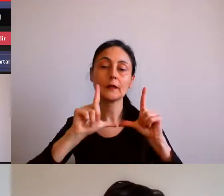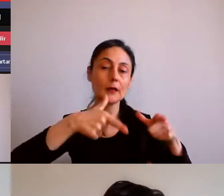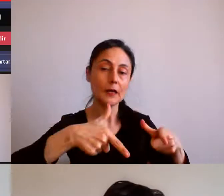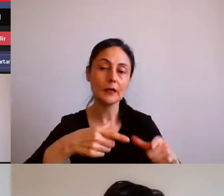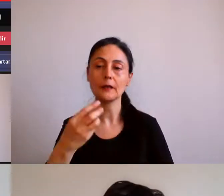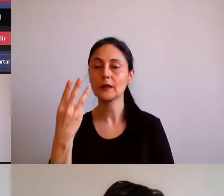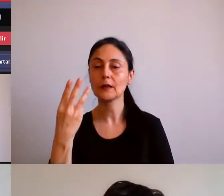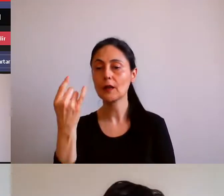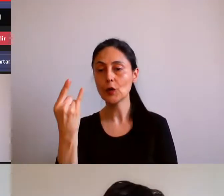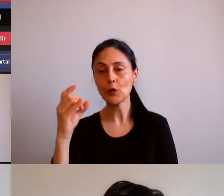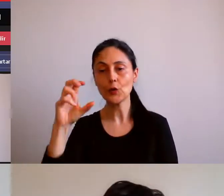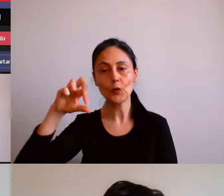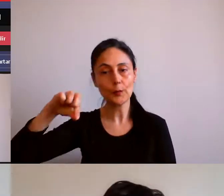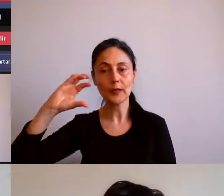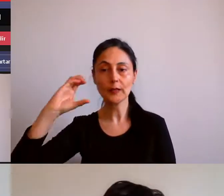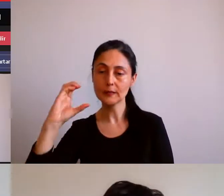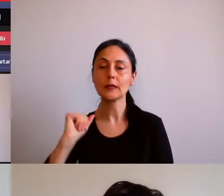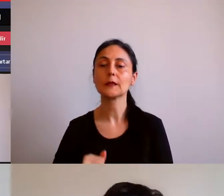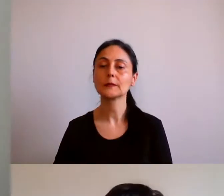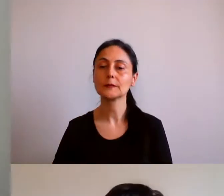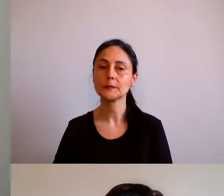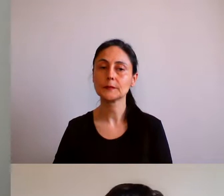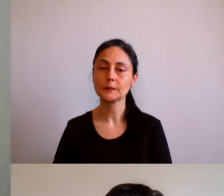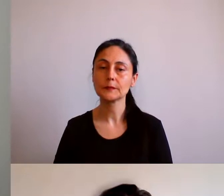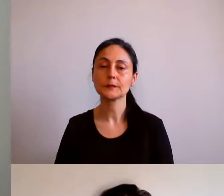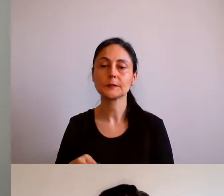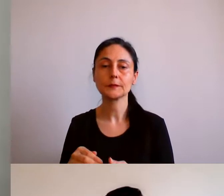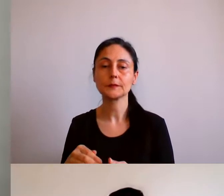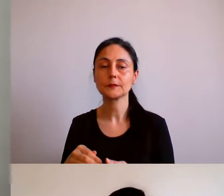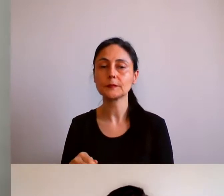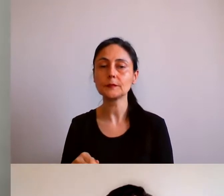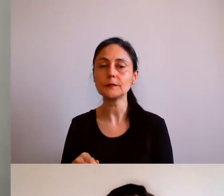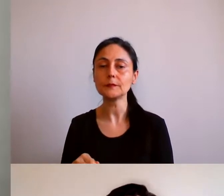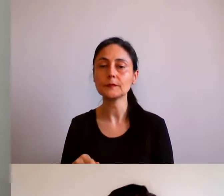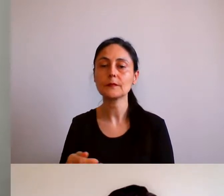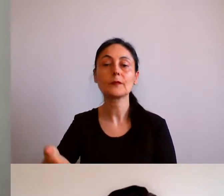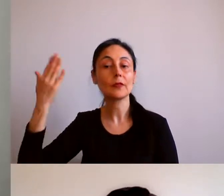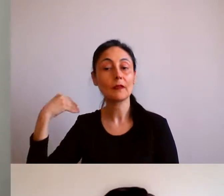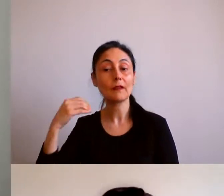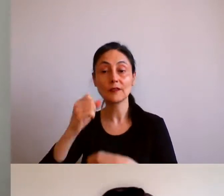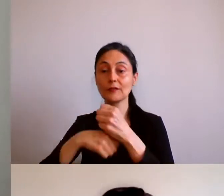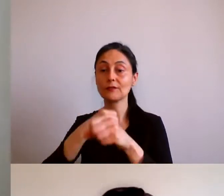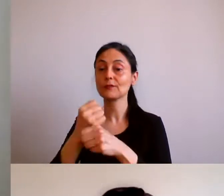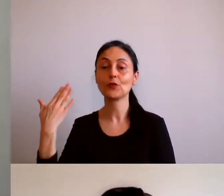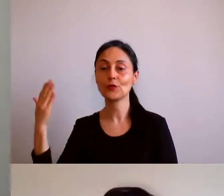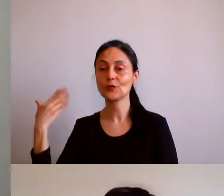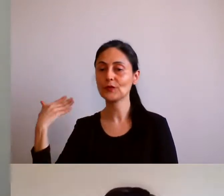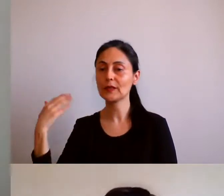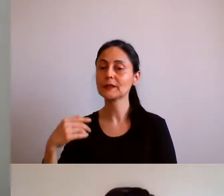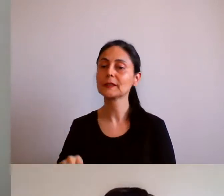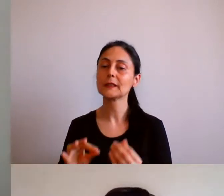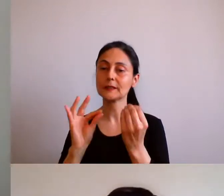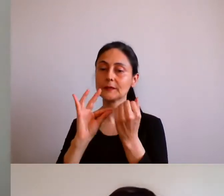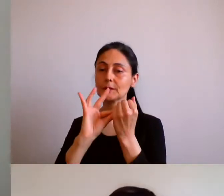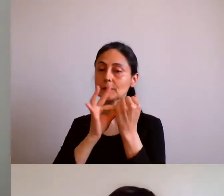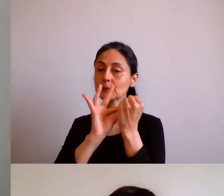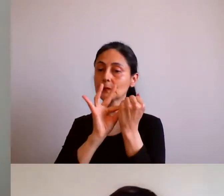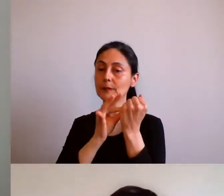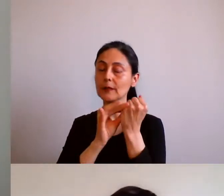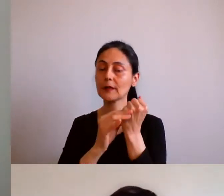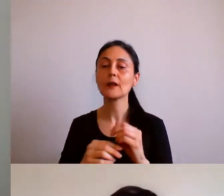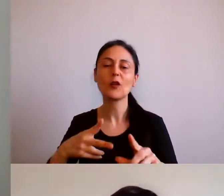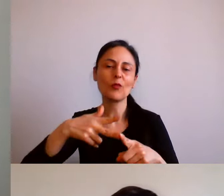Crítico, y hace años como profesional comenzó a estudiar lengua de señas chilena con el objetivo de utilizarla como